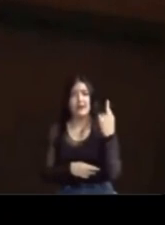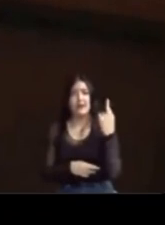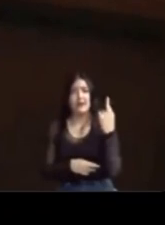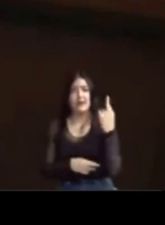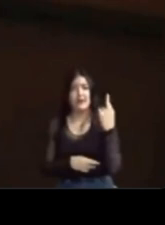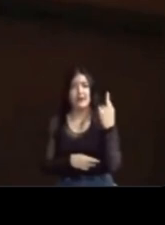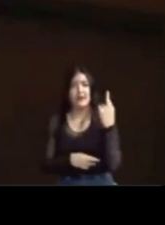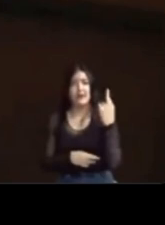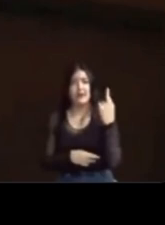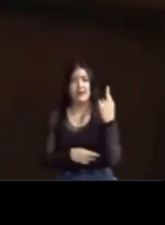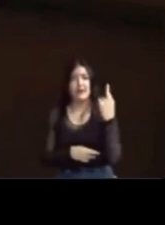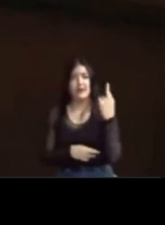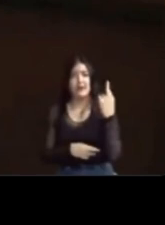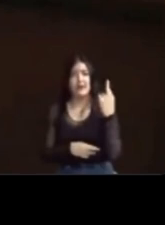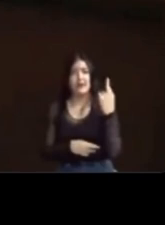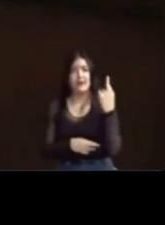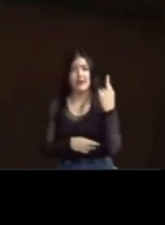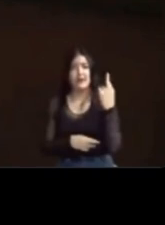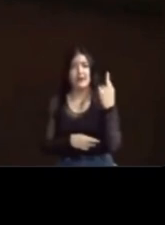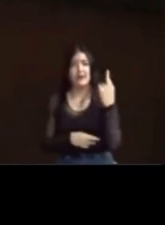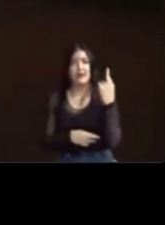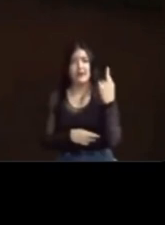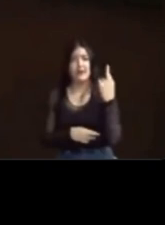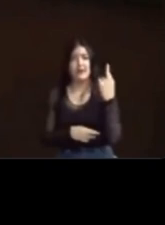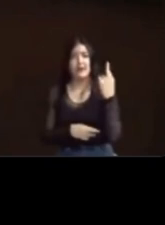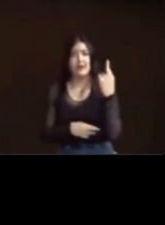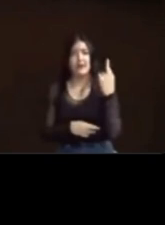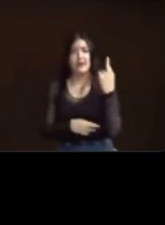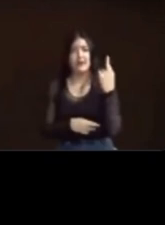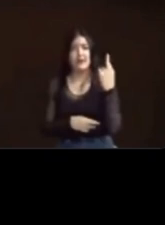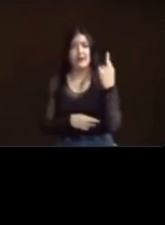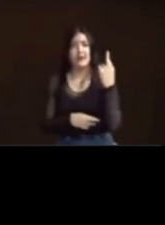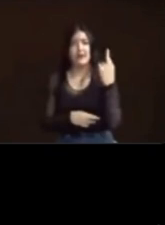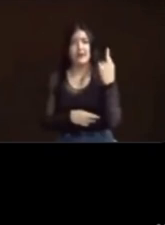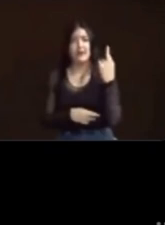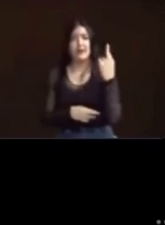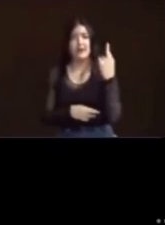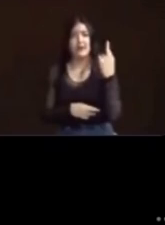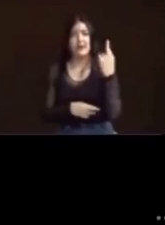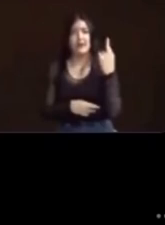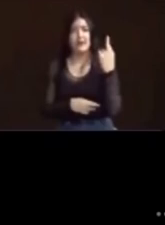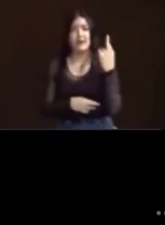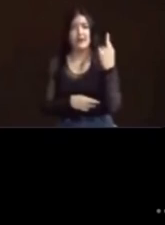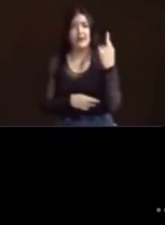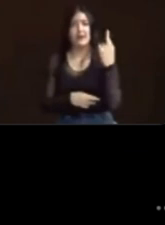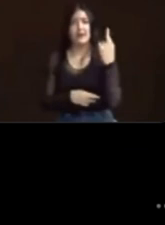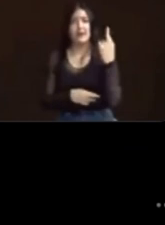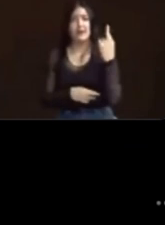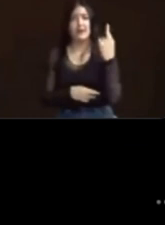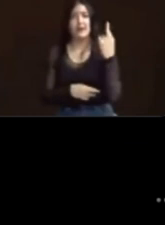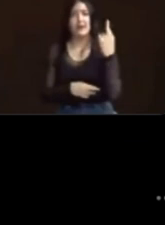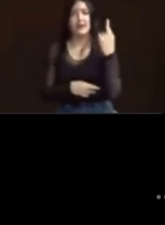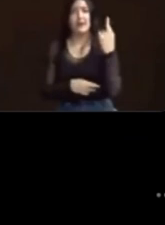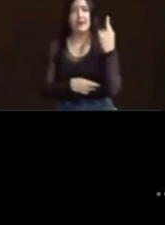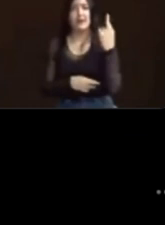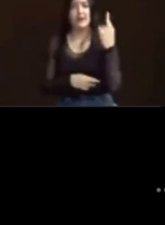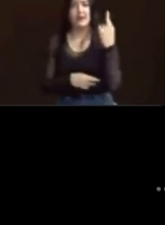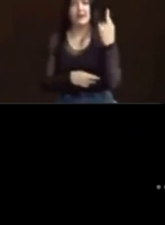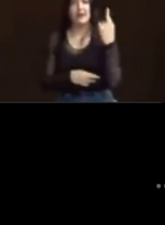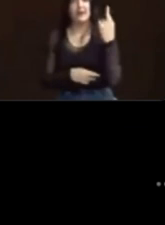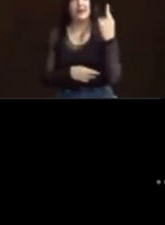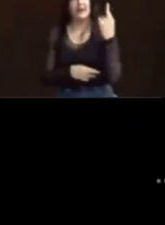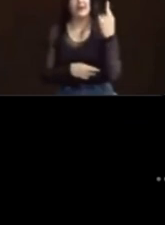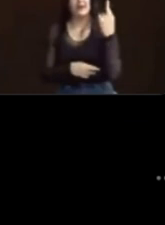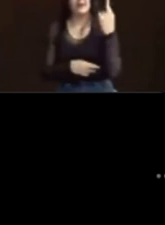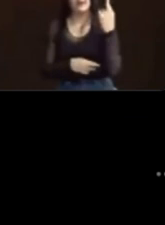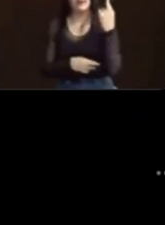radical y violenta. Que la mayoría de los colombianos no creemos en este gobierno, que la mayoría de colombianos vamos a votar en contra de este gobierno el